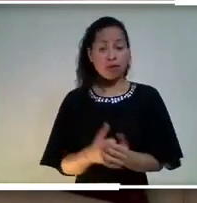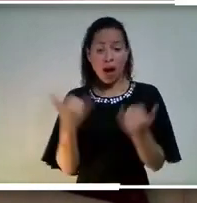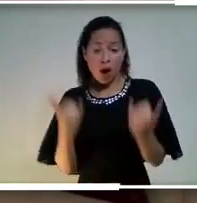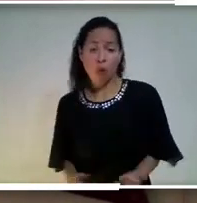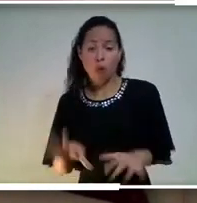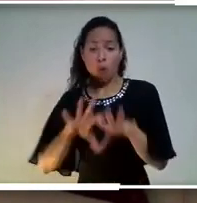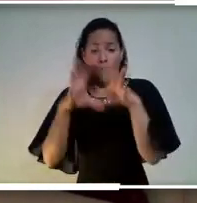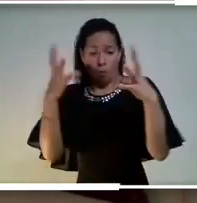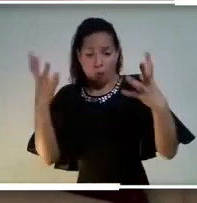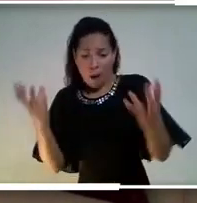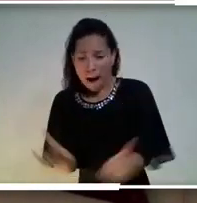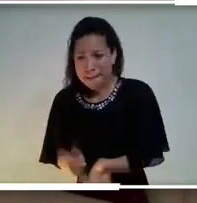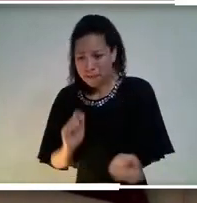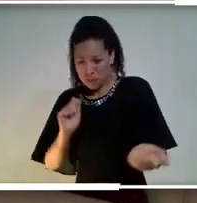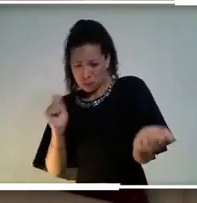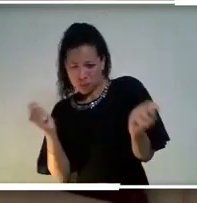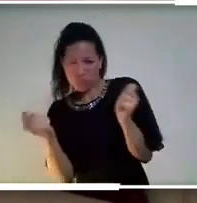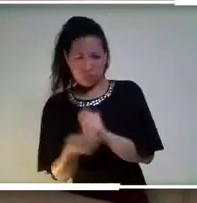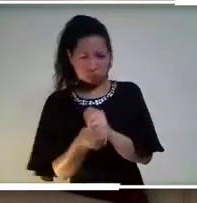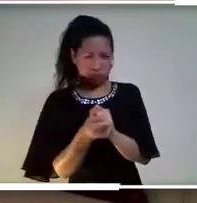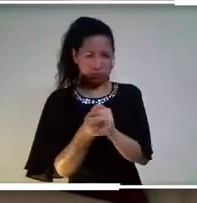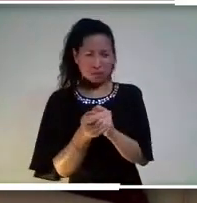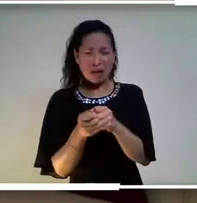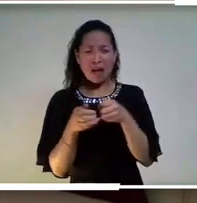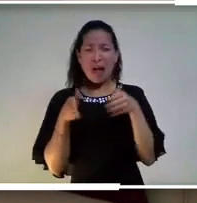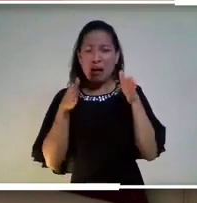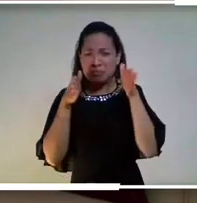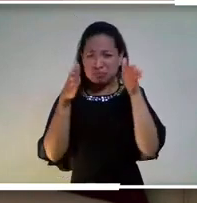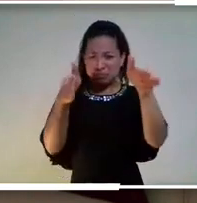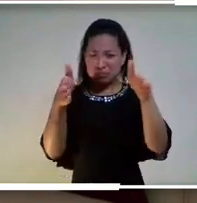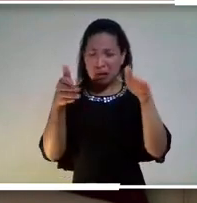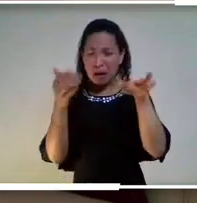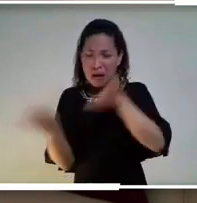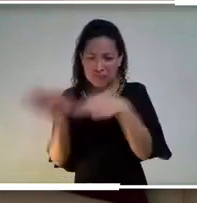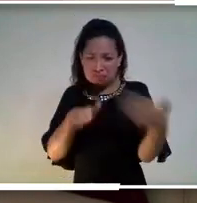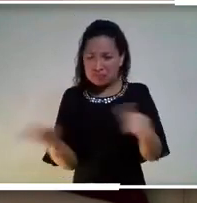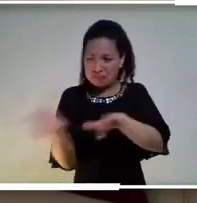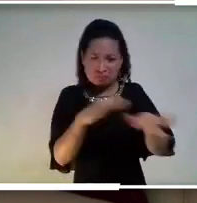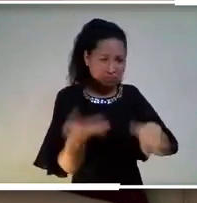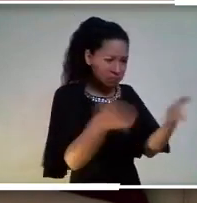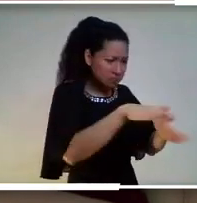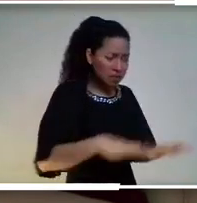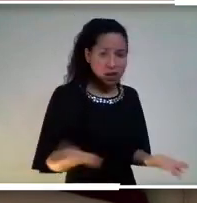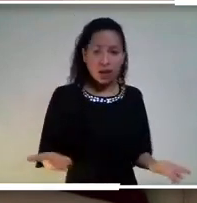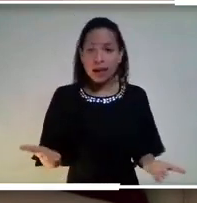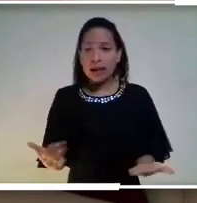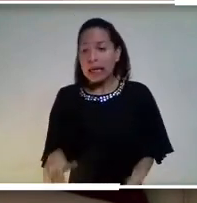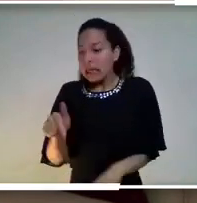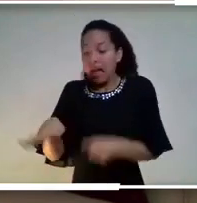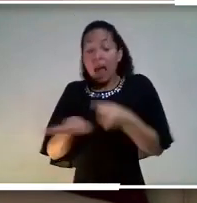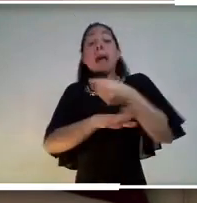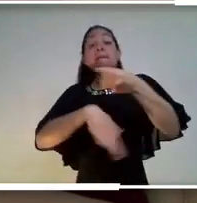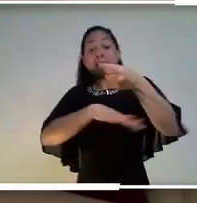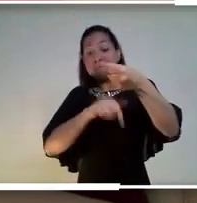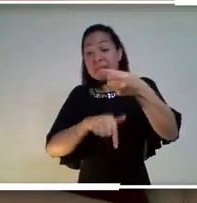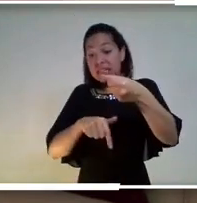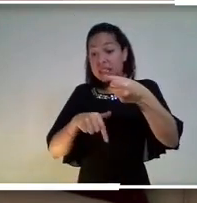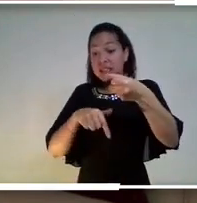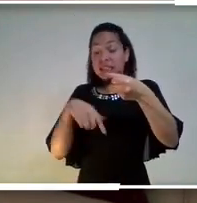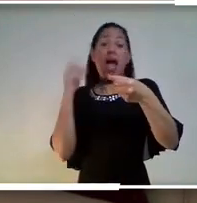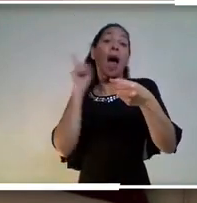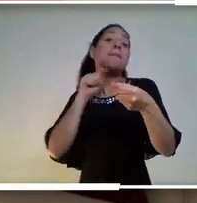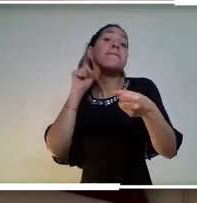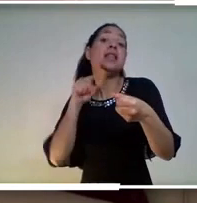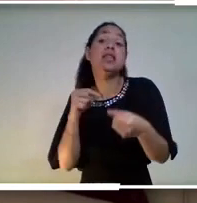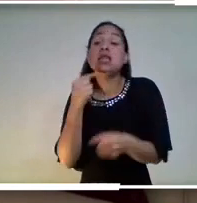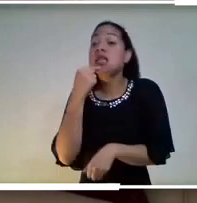todo a una vida eterna y en base a eso el comenzó todo su sistema de engaño por eso si este tema no